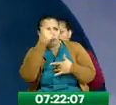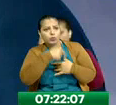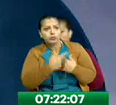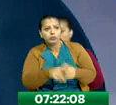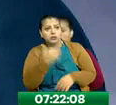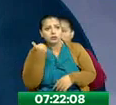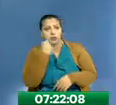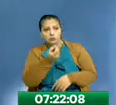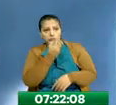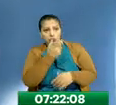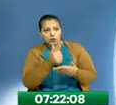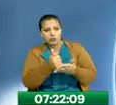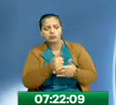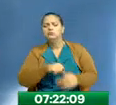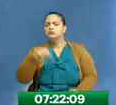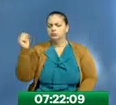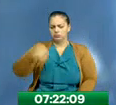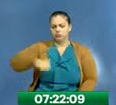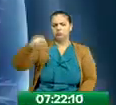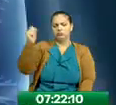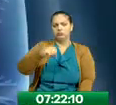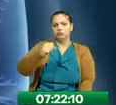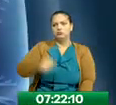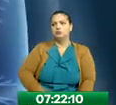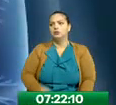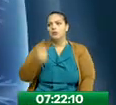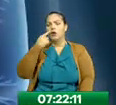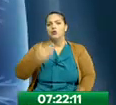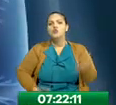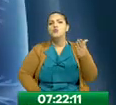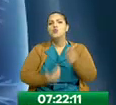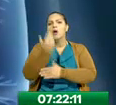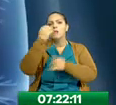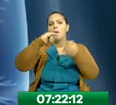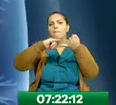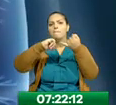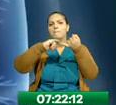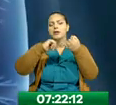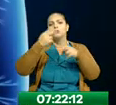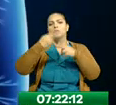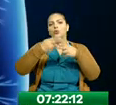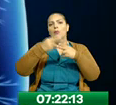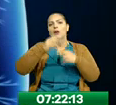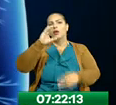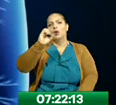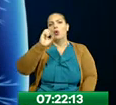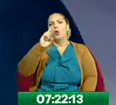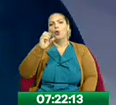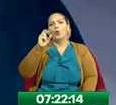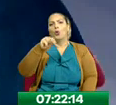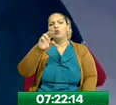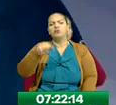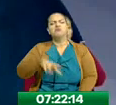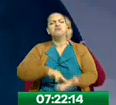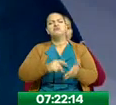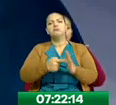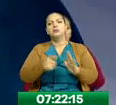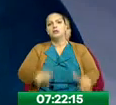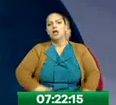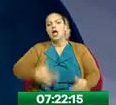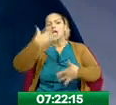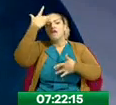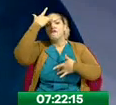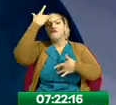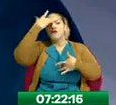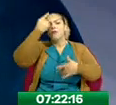de atención de salud. El coronavirus es un tipo de virus similar al síndrome respiratorio agudo grave SARS. Precisamente por eso es la